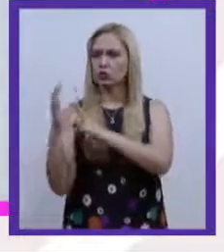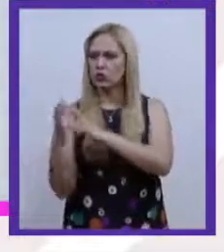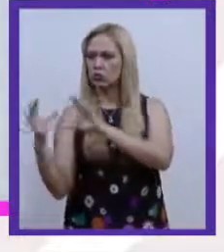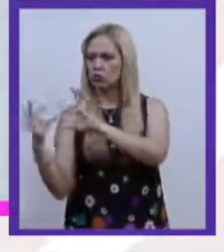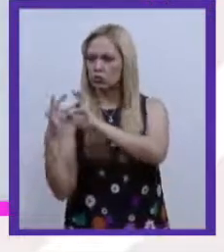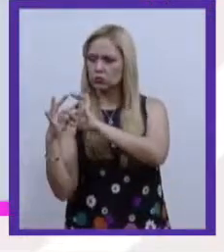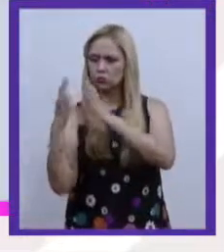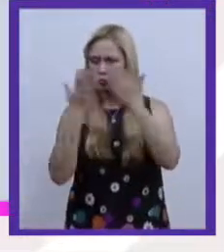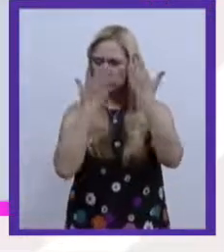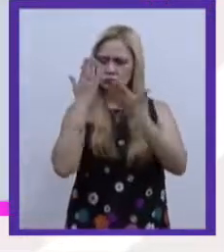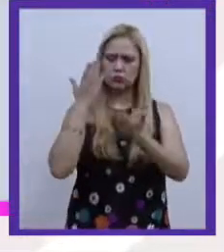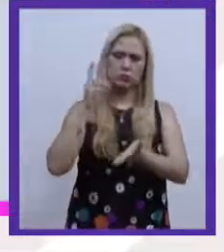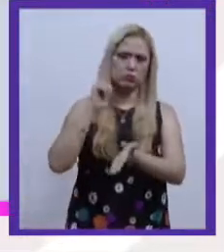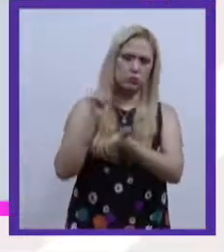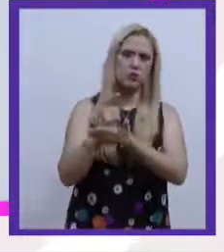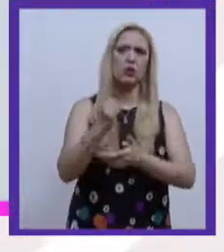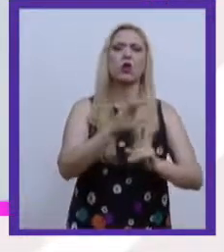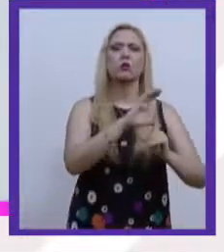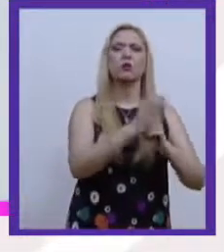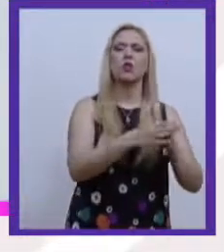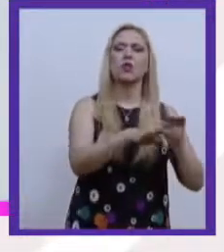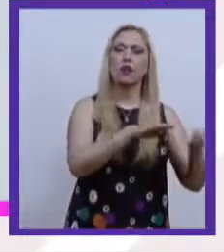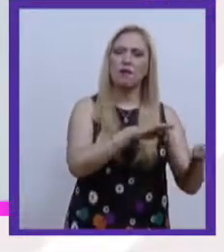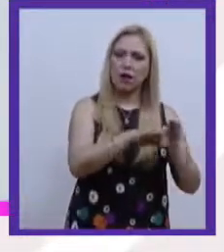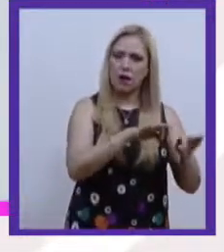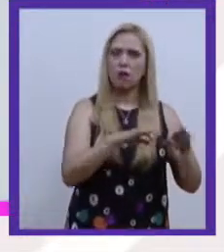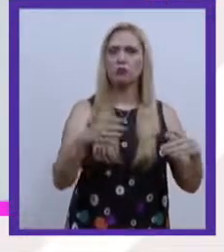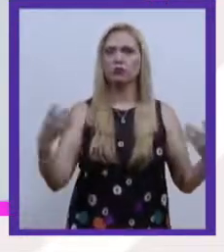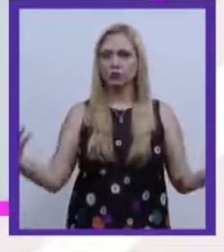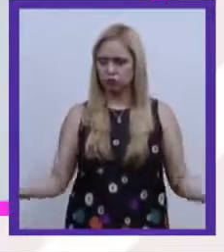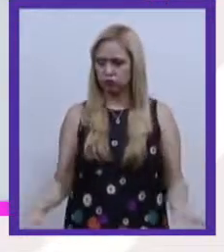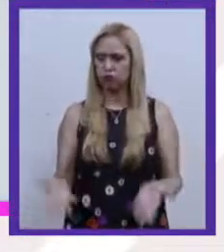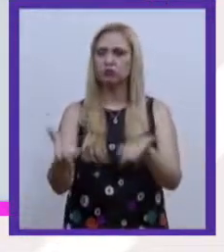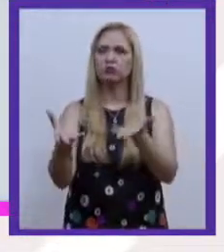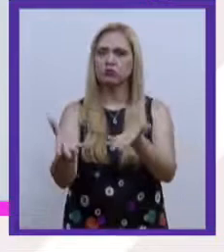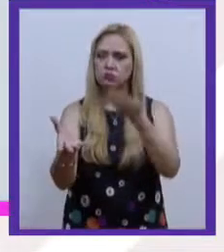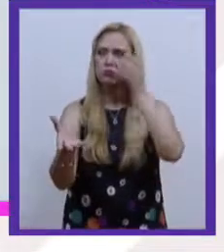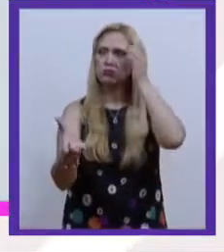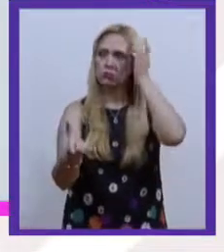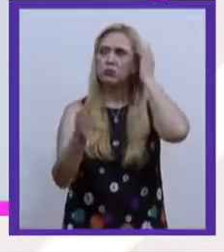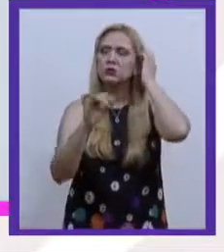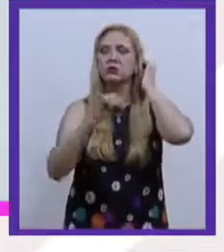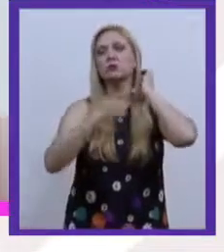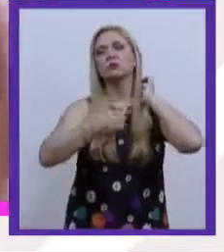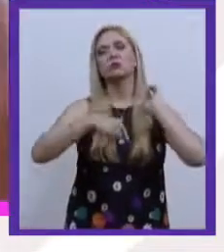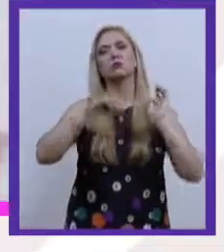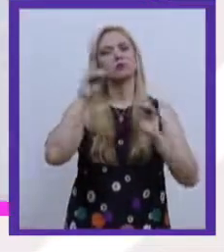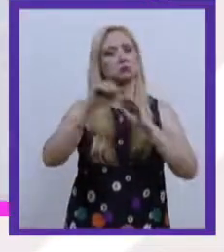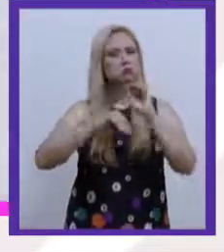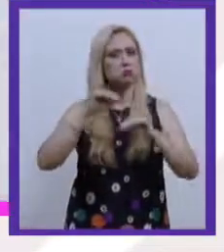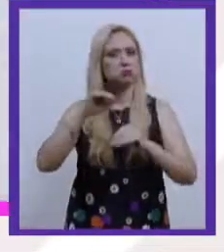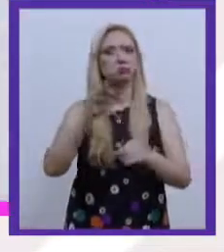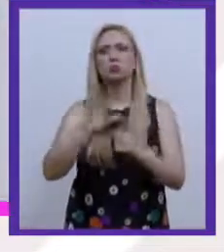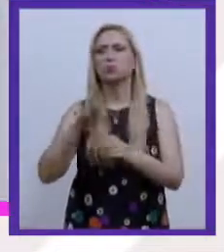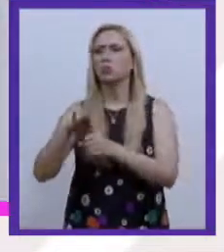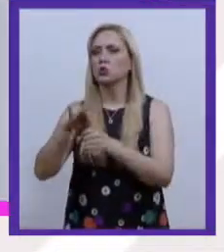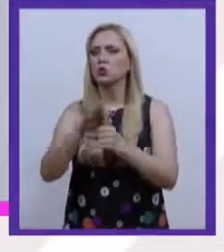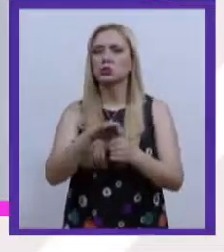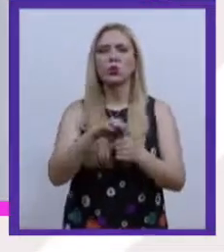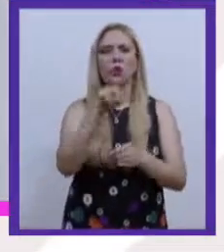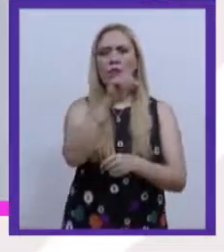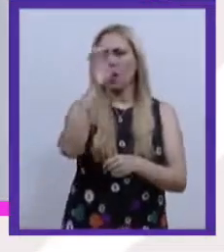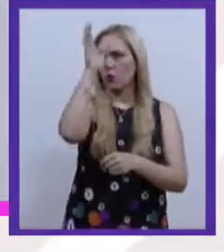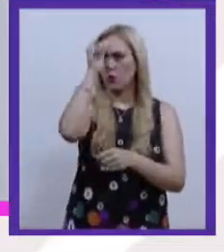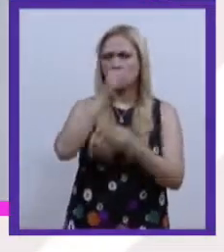Estudios Legislativos y la Comisión de Trabajo y Previsión Social, porque nosotros tuvimos esta reforma, votamos de manera